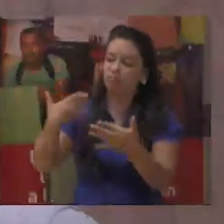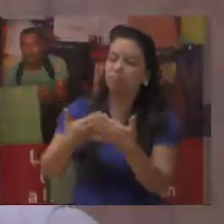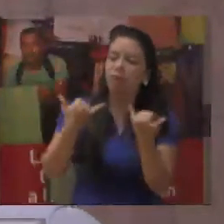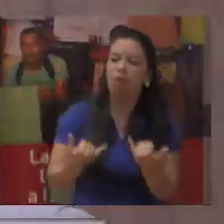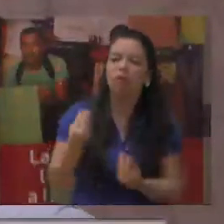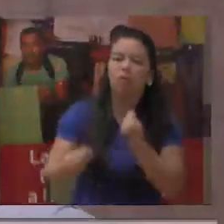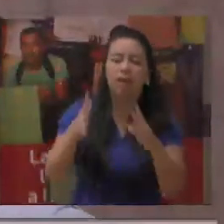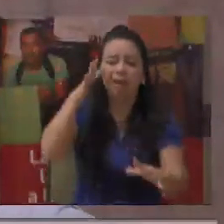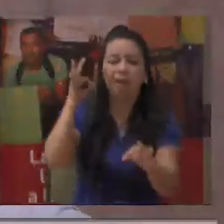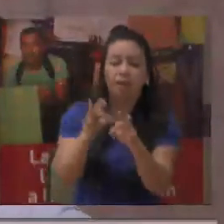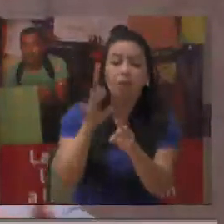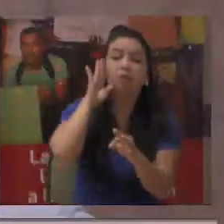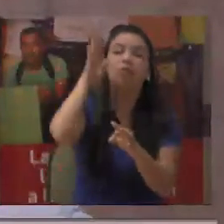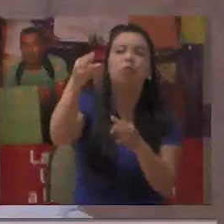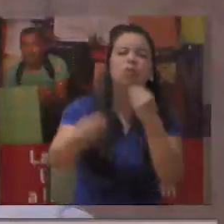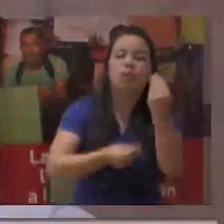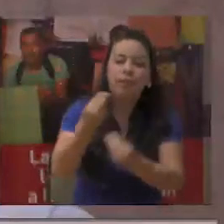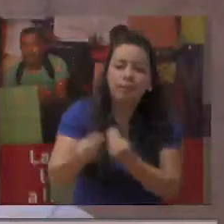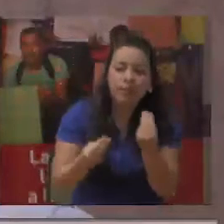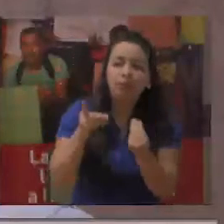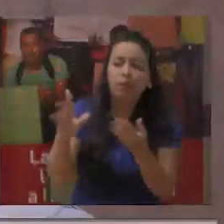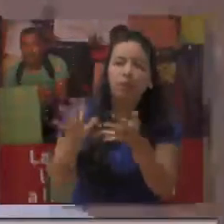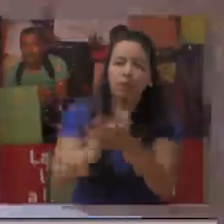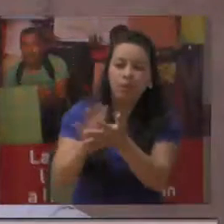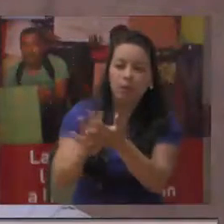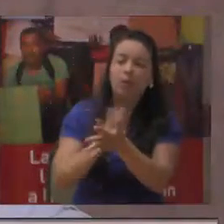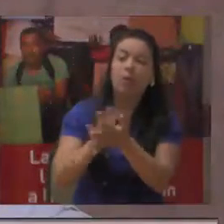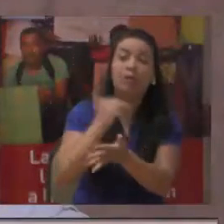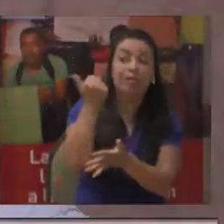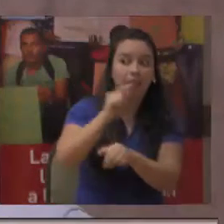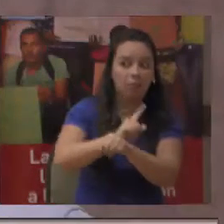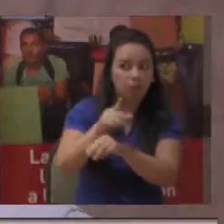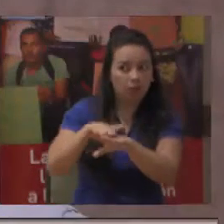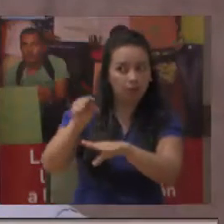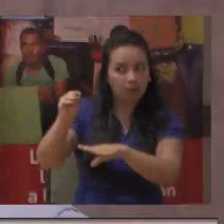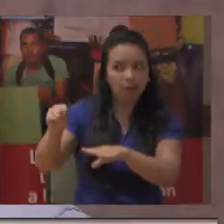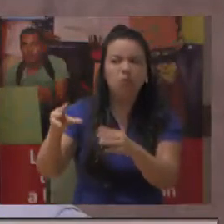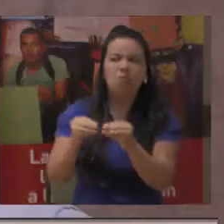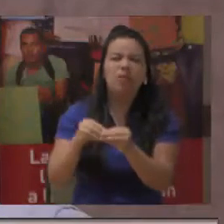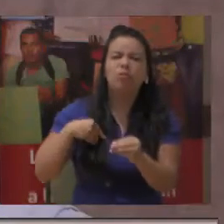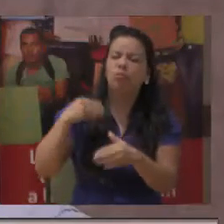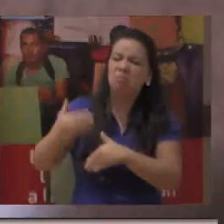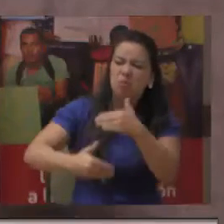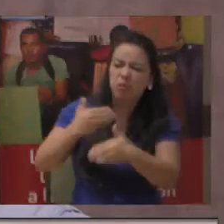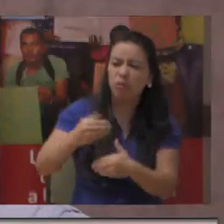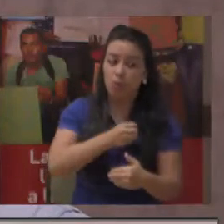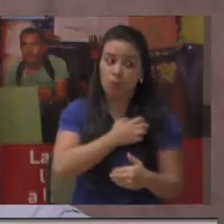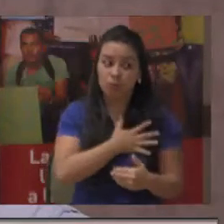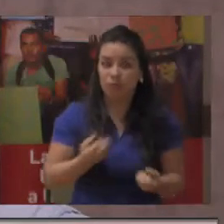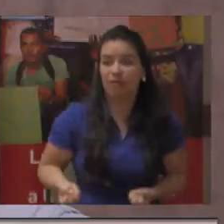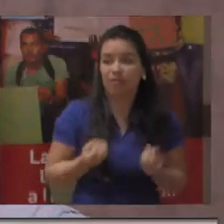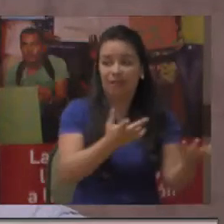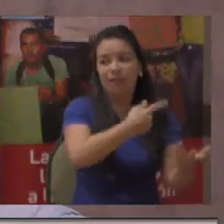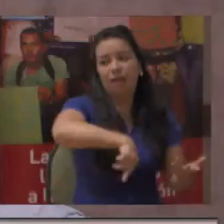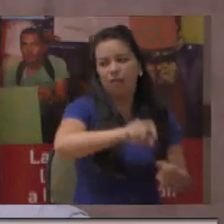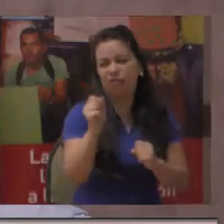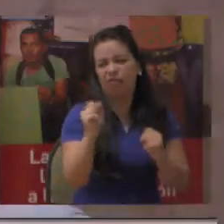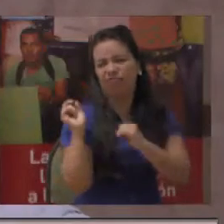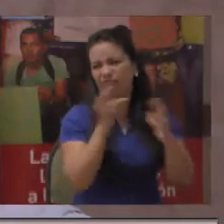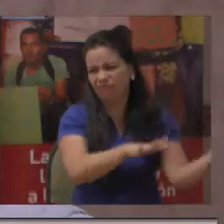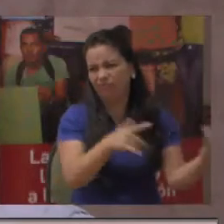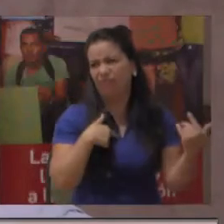es el enfoque hacia futuro para apalancar todo este proceso de dar oportunidades a población en condición de